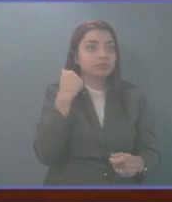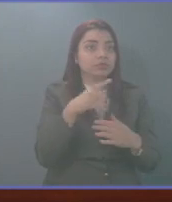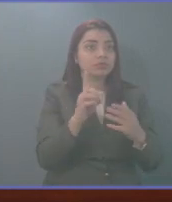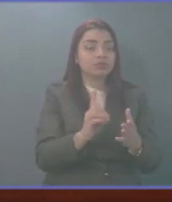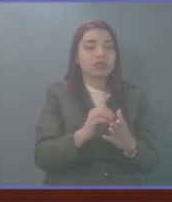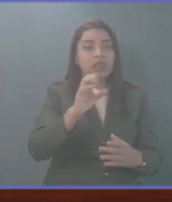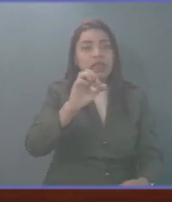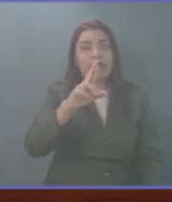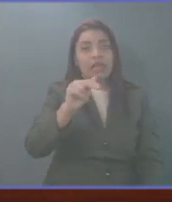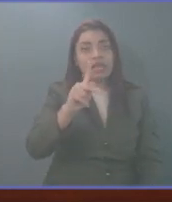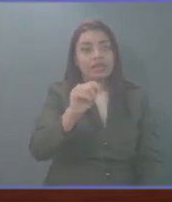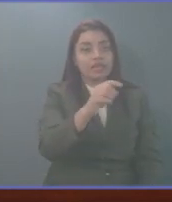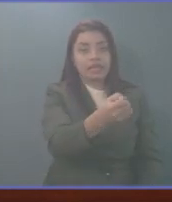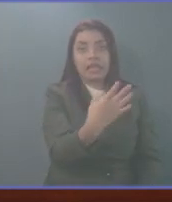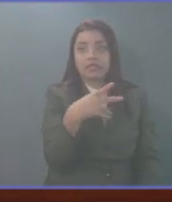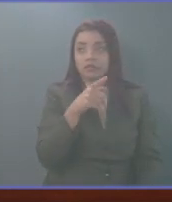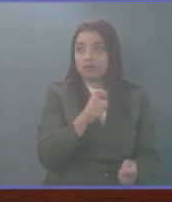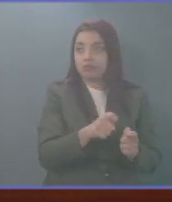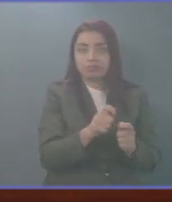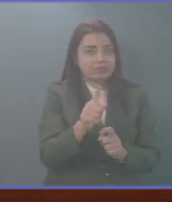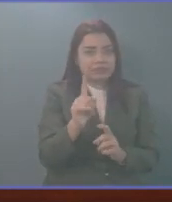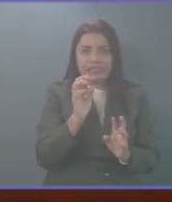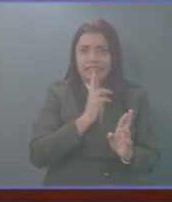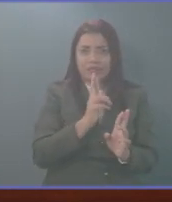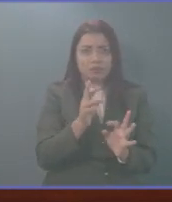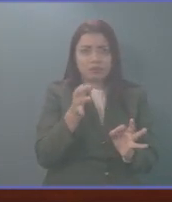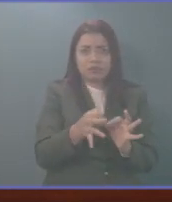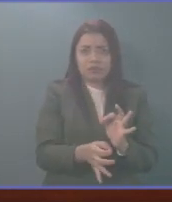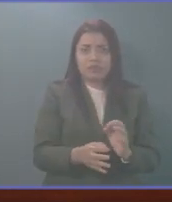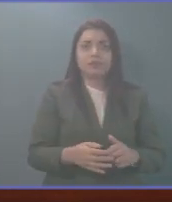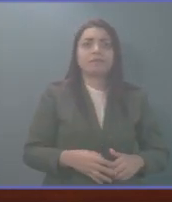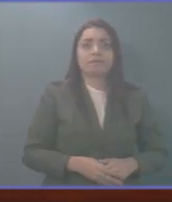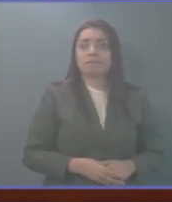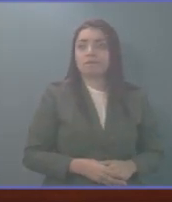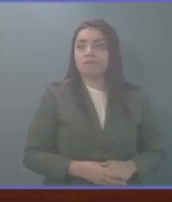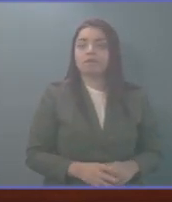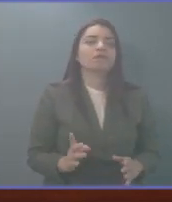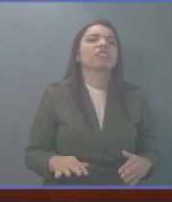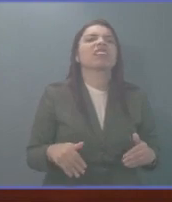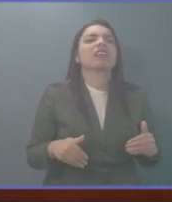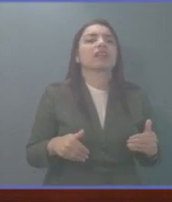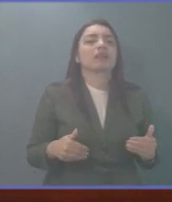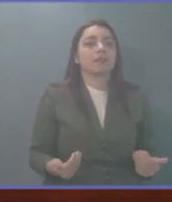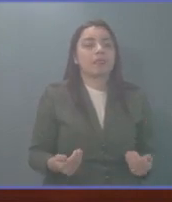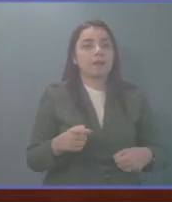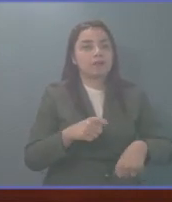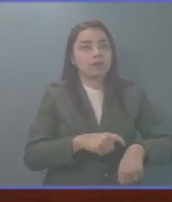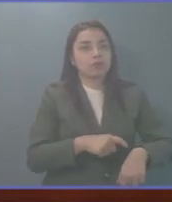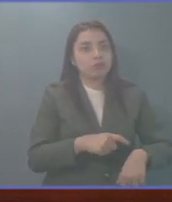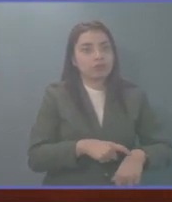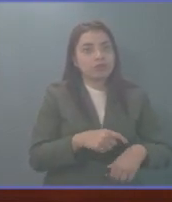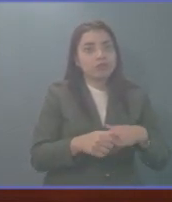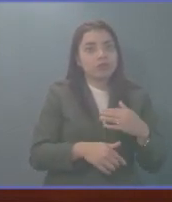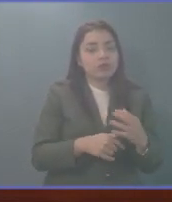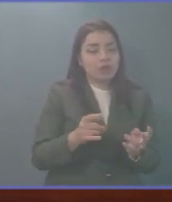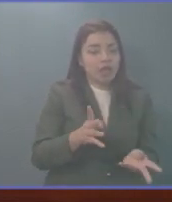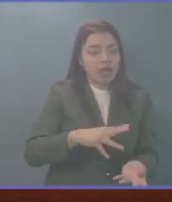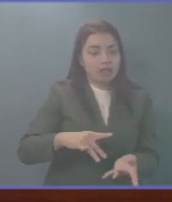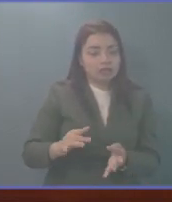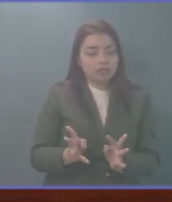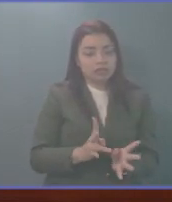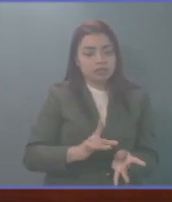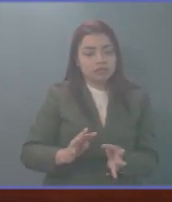Erex Hernández. Sujétese a la respuesta de esa pregunta. ¿En qué momento se detectó la proliferación de algas